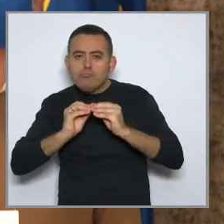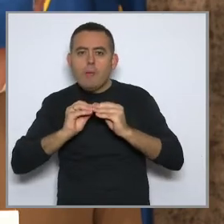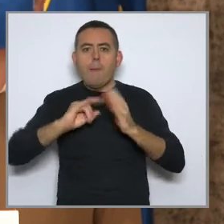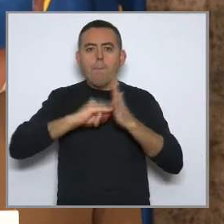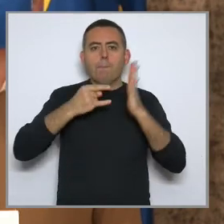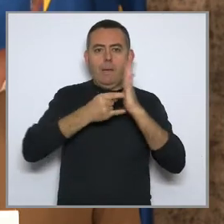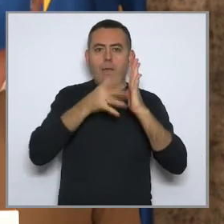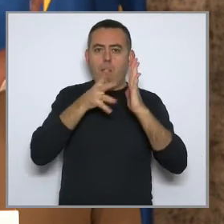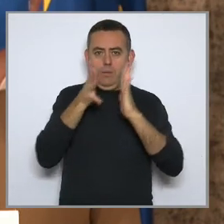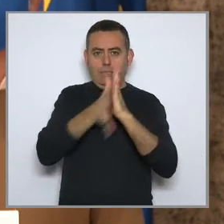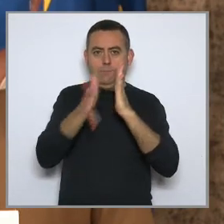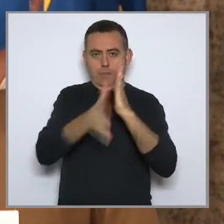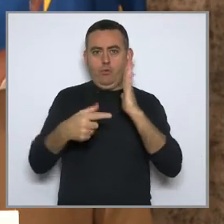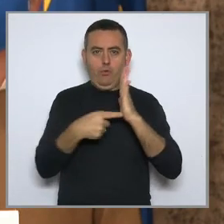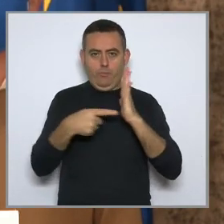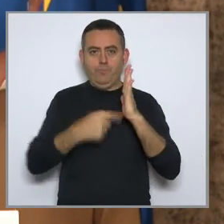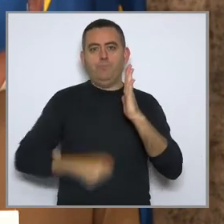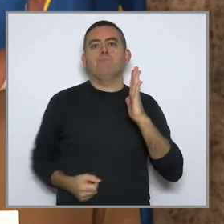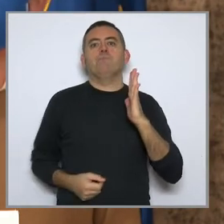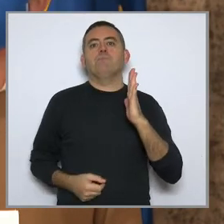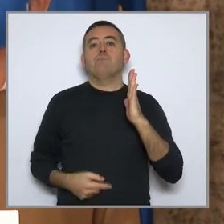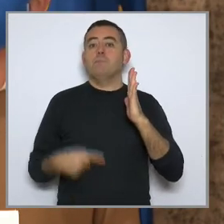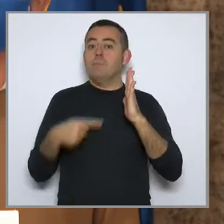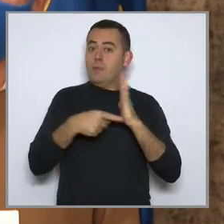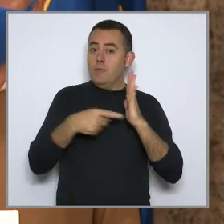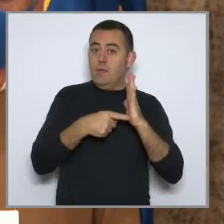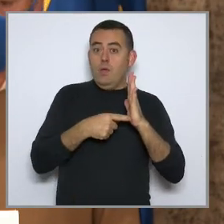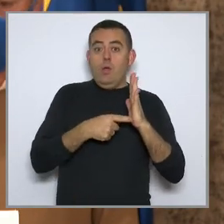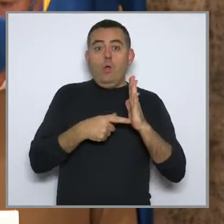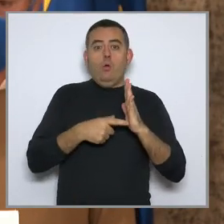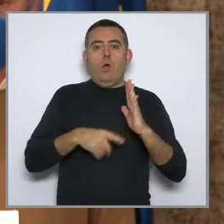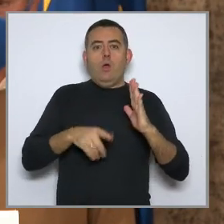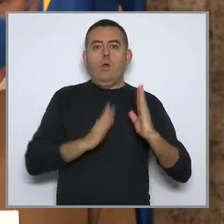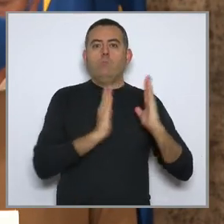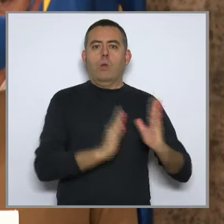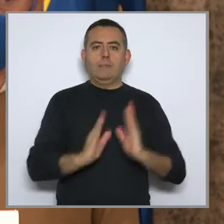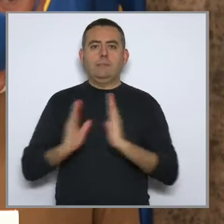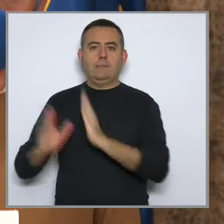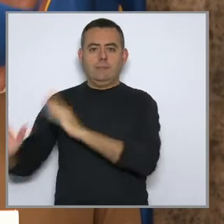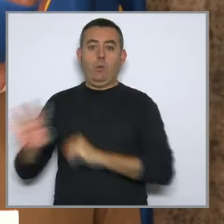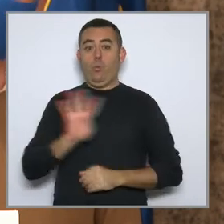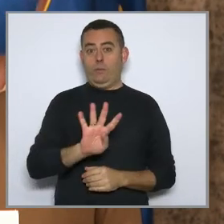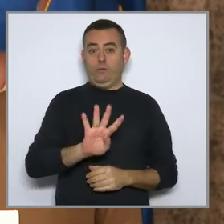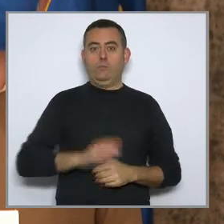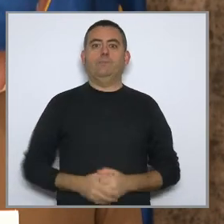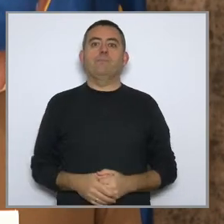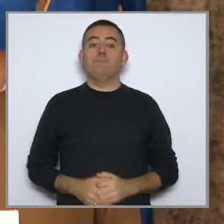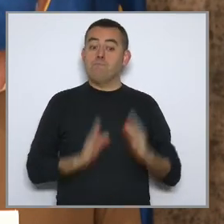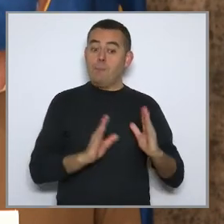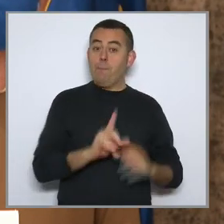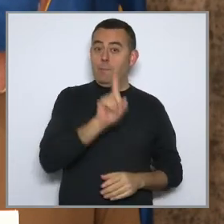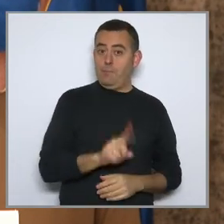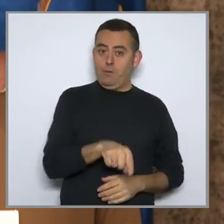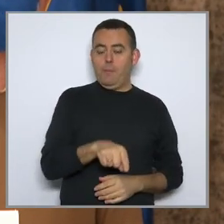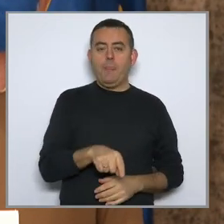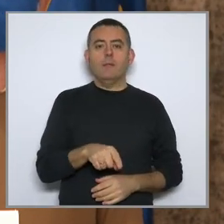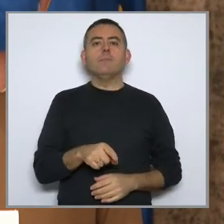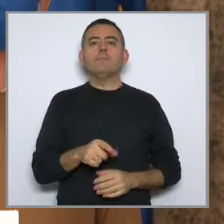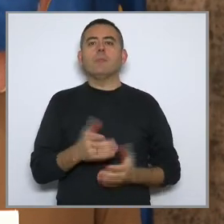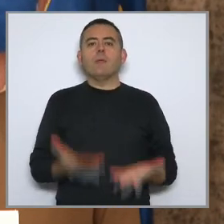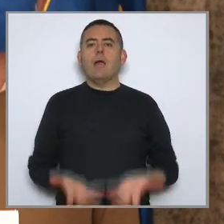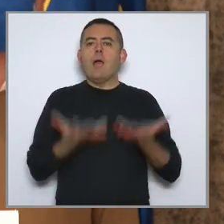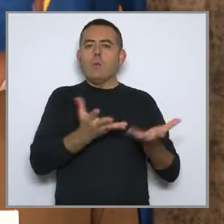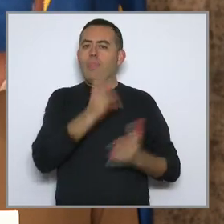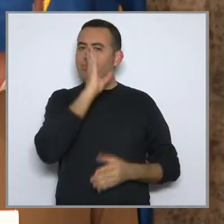detallarles. Este plan de choque se articula en cuatro bloques fundamentalmente. Primero, ayudas directas a empresas, autónomos